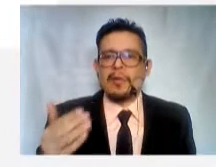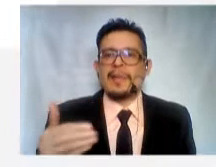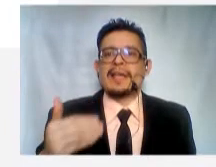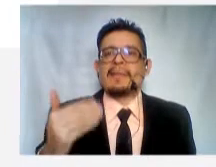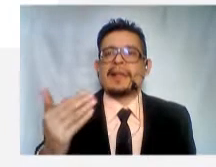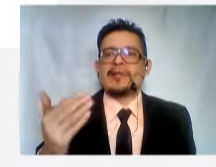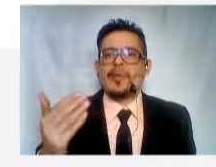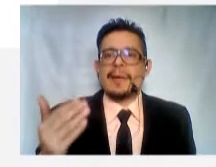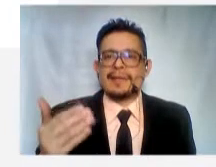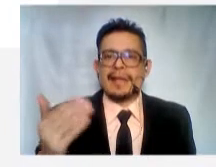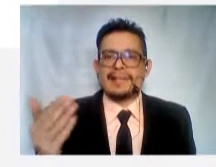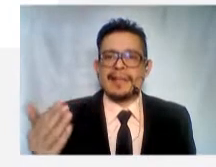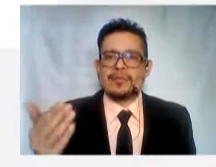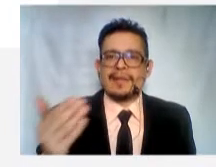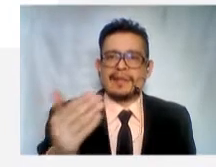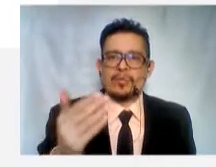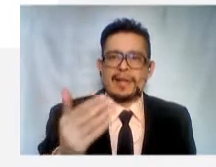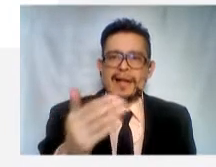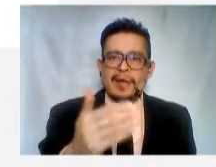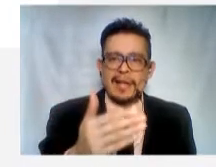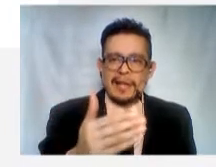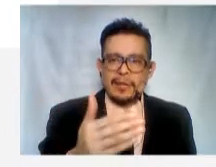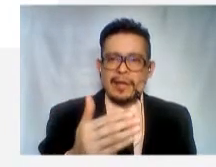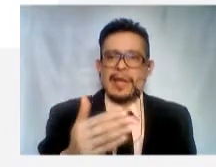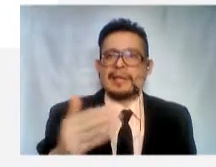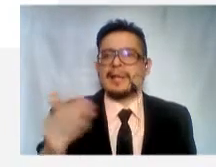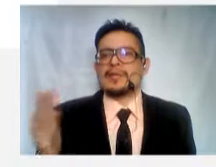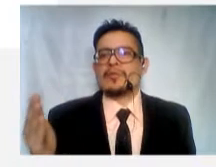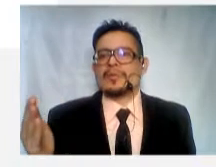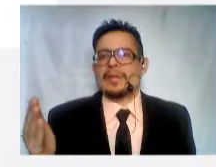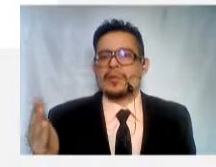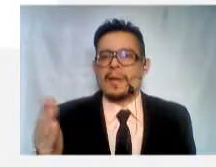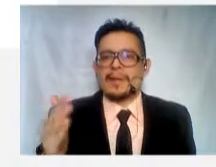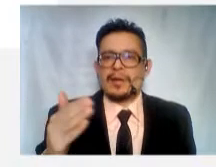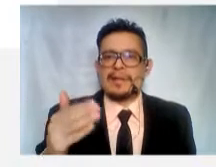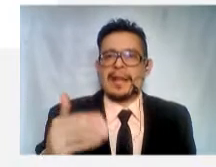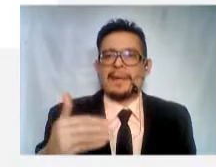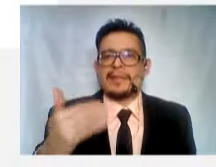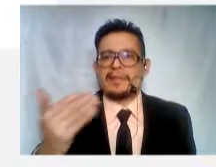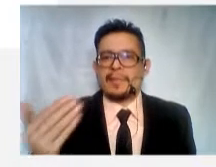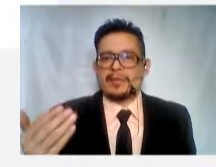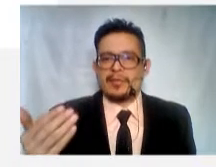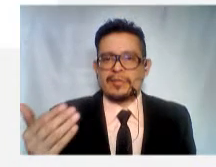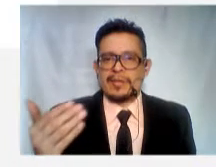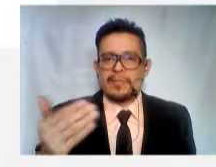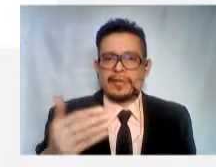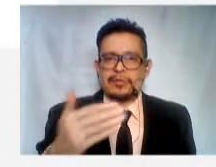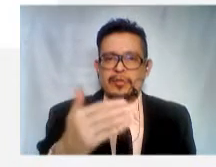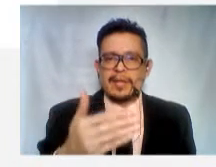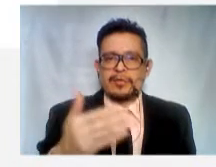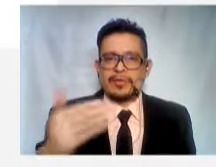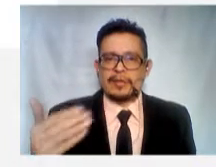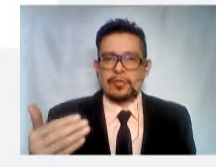de toda forma de discriminación basada en el sexo la sexualidad o el género derecho de todas las personas a la participación sin